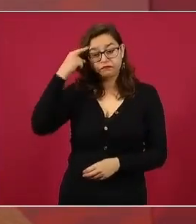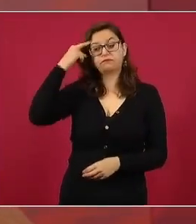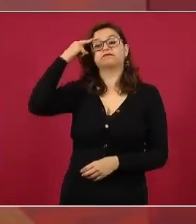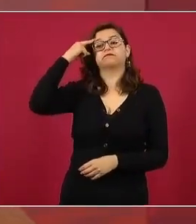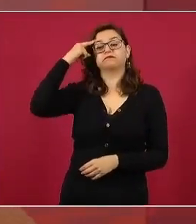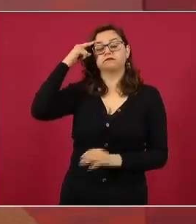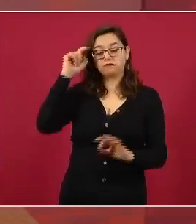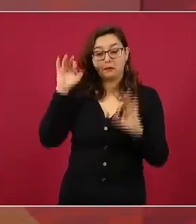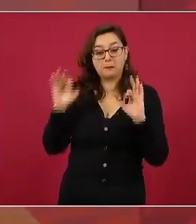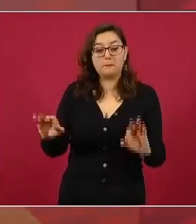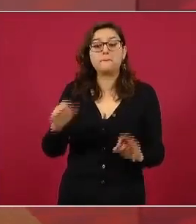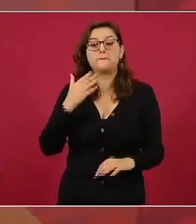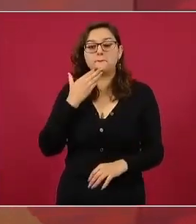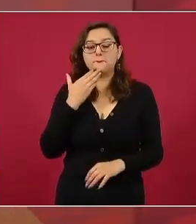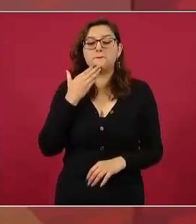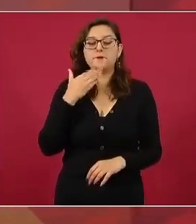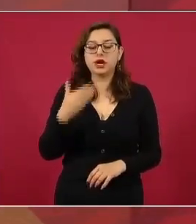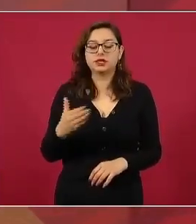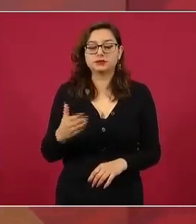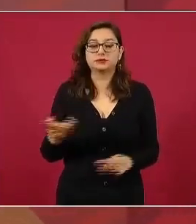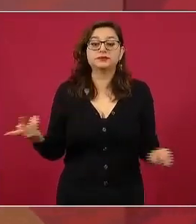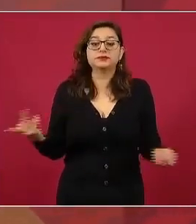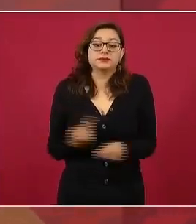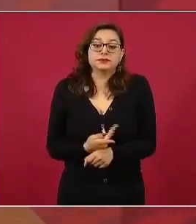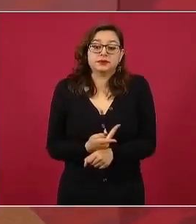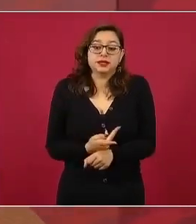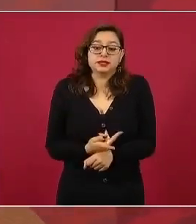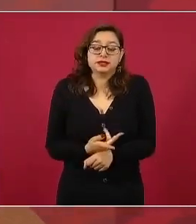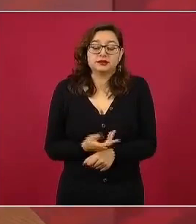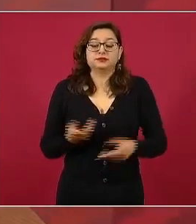el que actúa mal